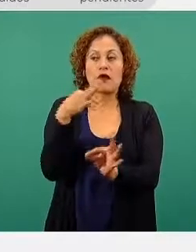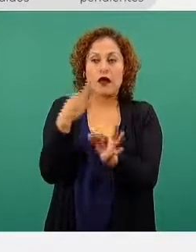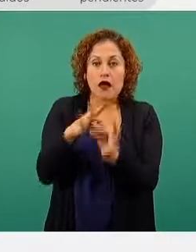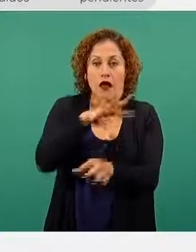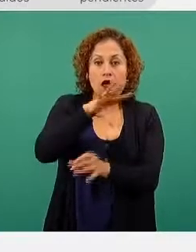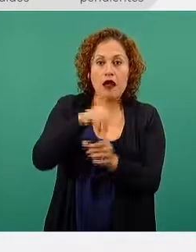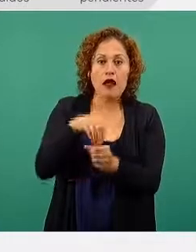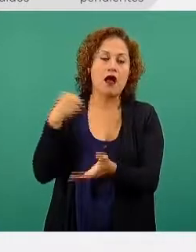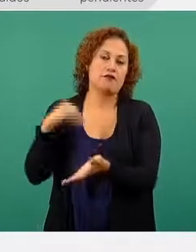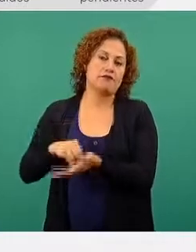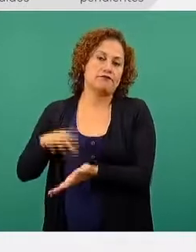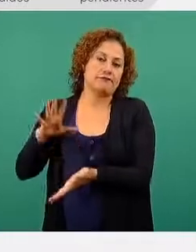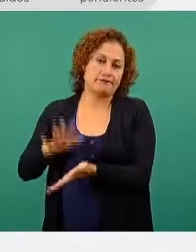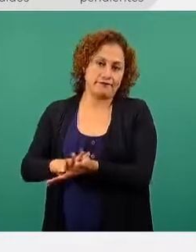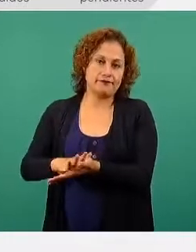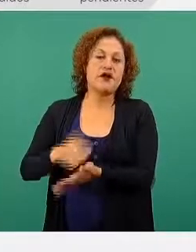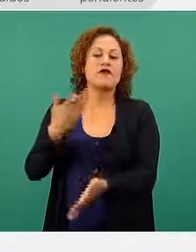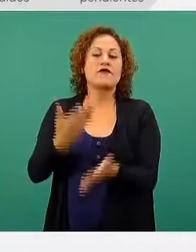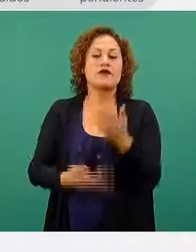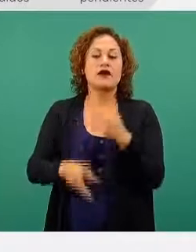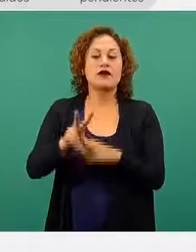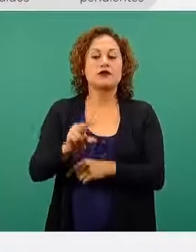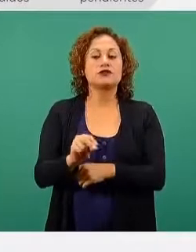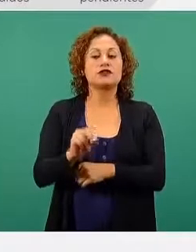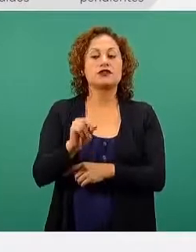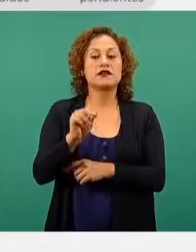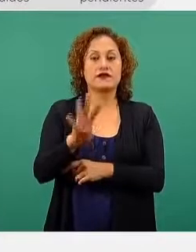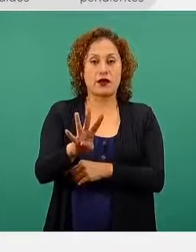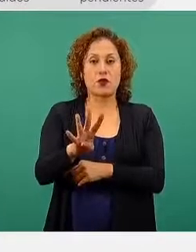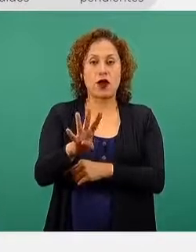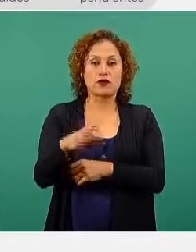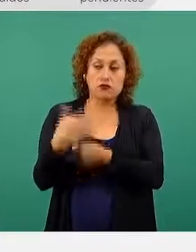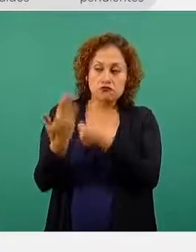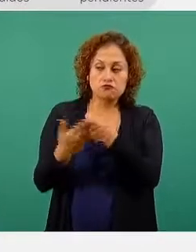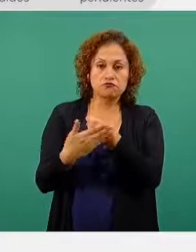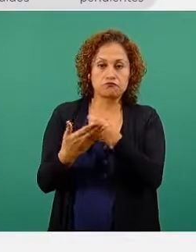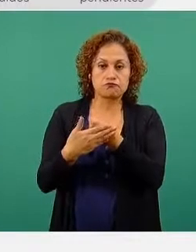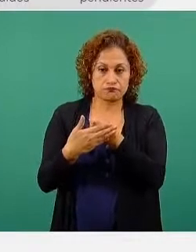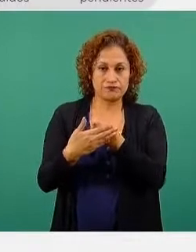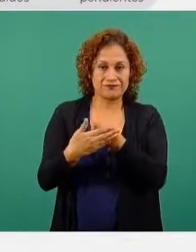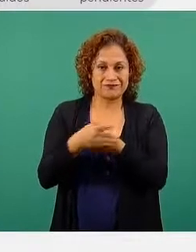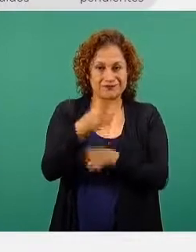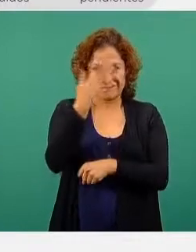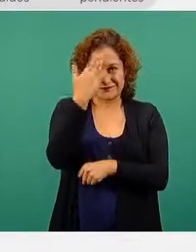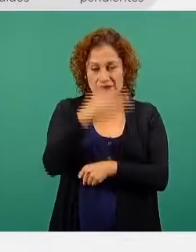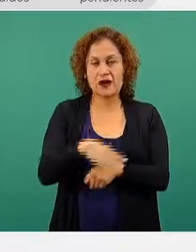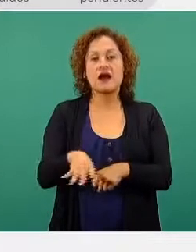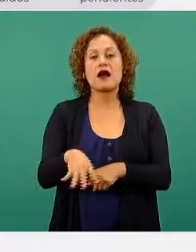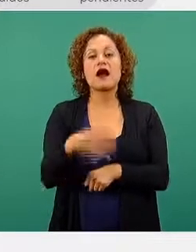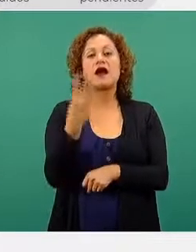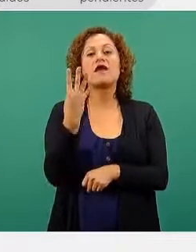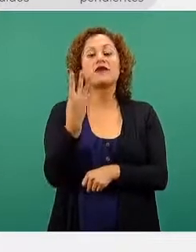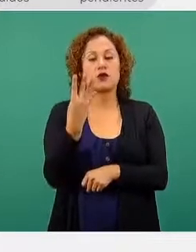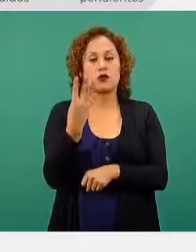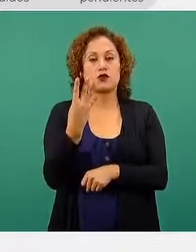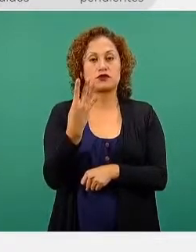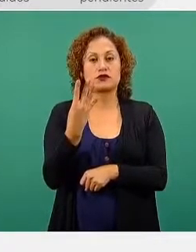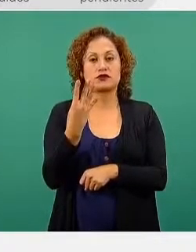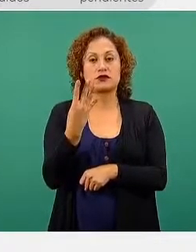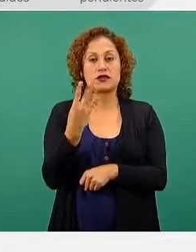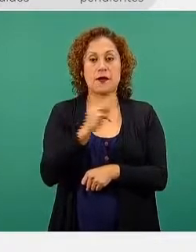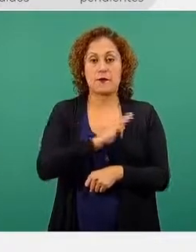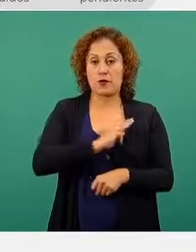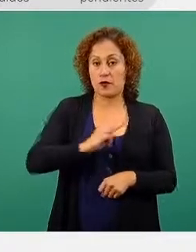trabajo y hay 84 que están en este momento programados. 14 recordarán que son en